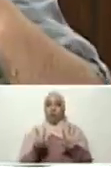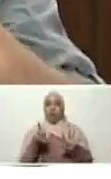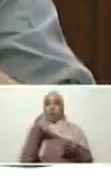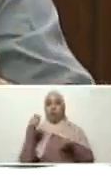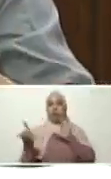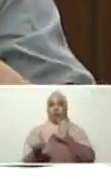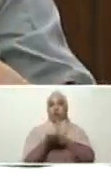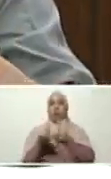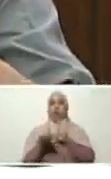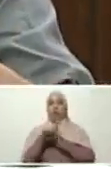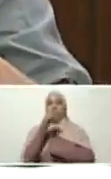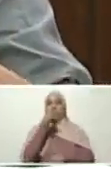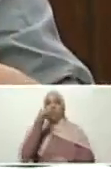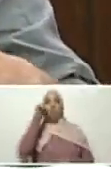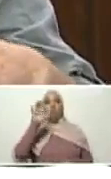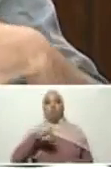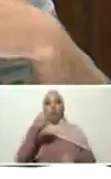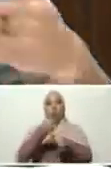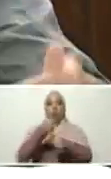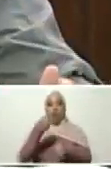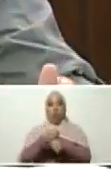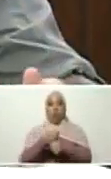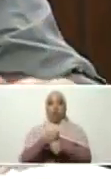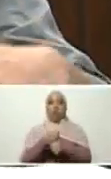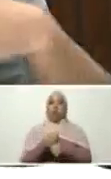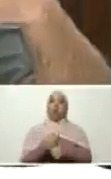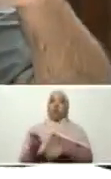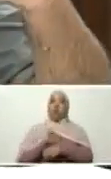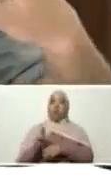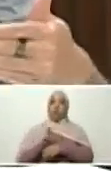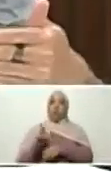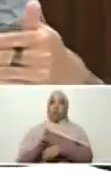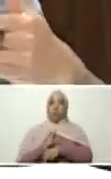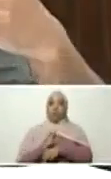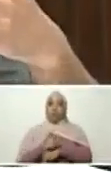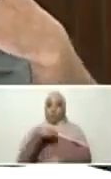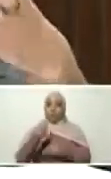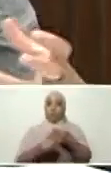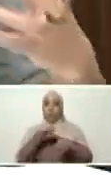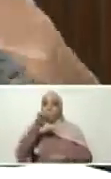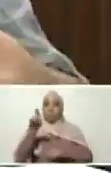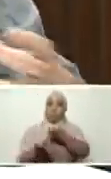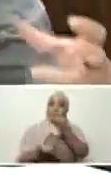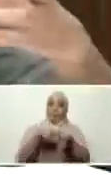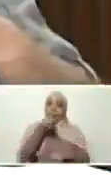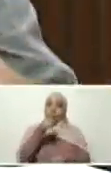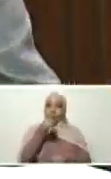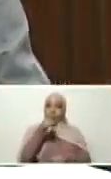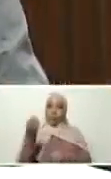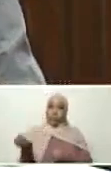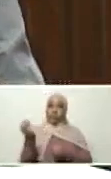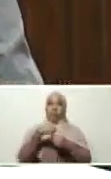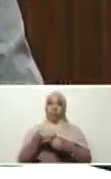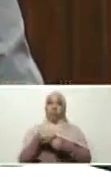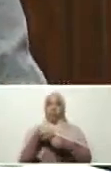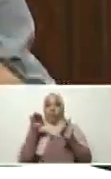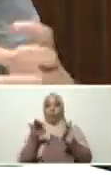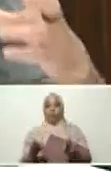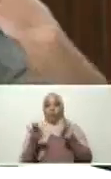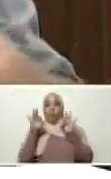leyes medulares que pueden trabajarse de inmediato para ir a las consultas y luego ir incorporando como una especie